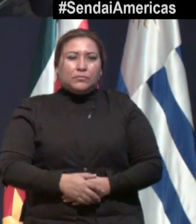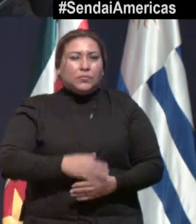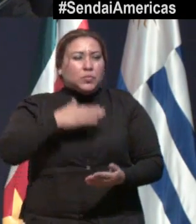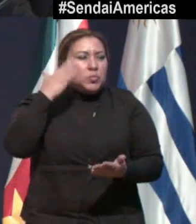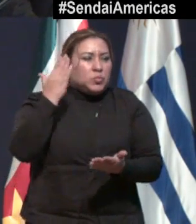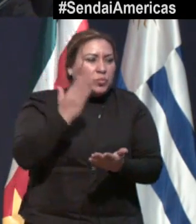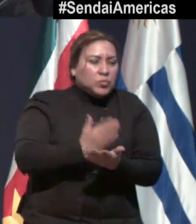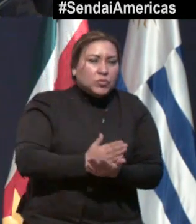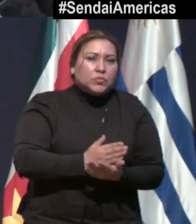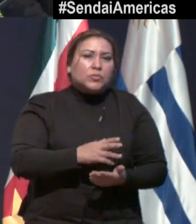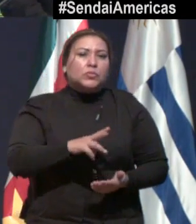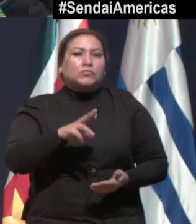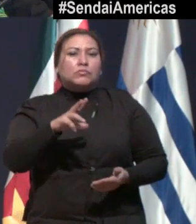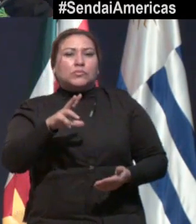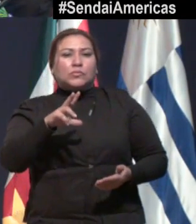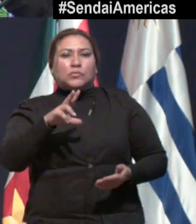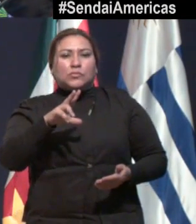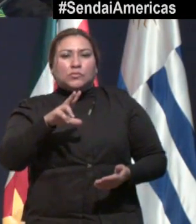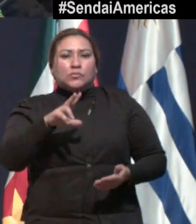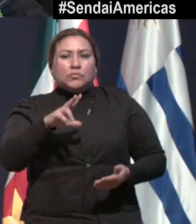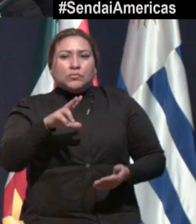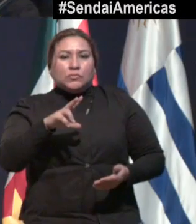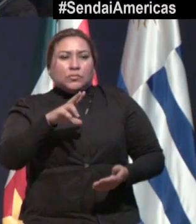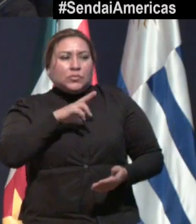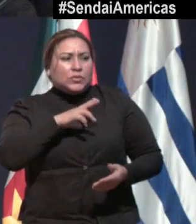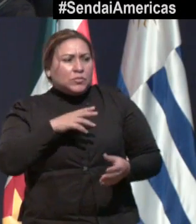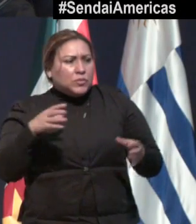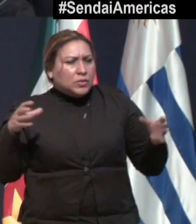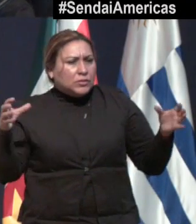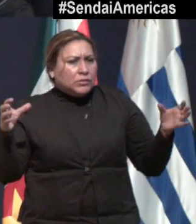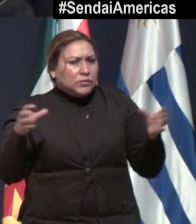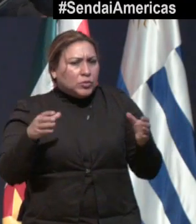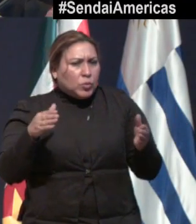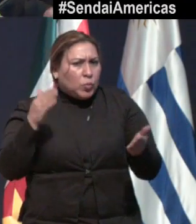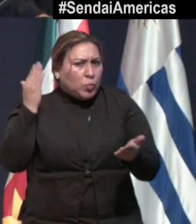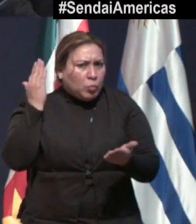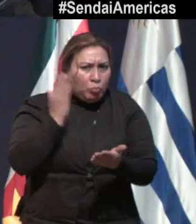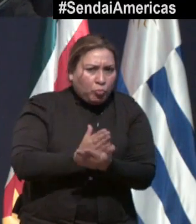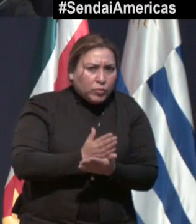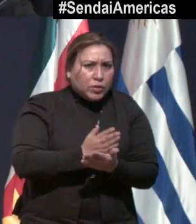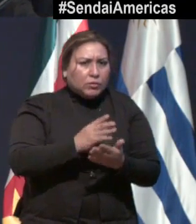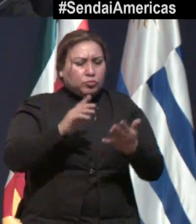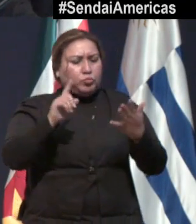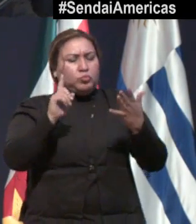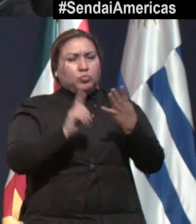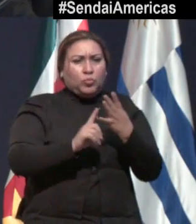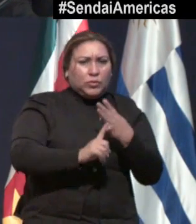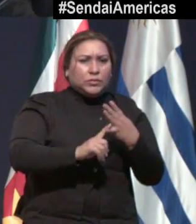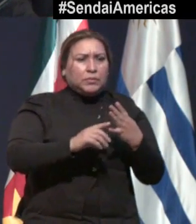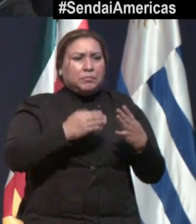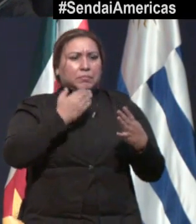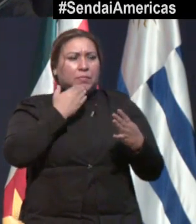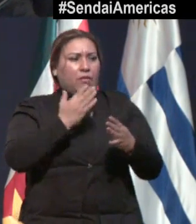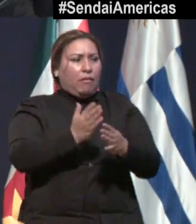Finalmente tendremos la sesión final, la sesión cuarta, pero antes de